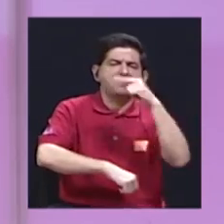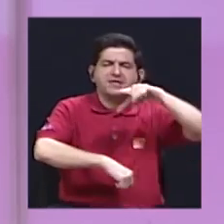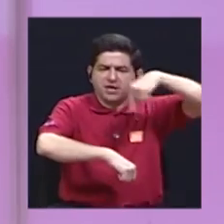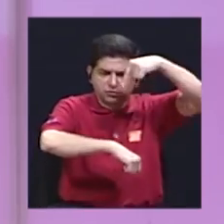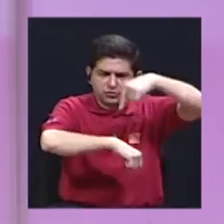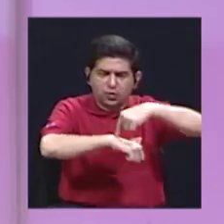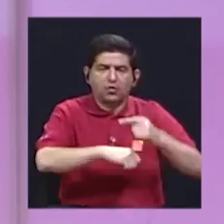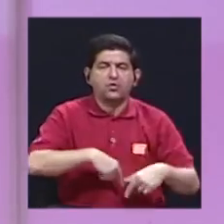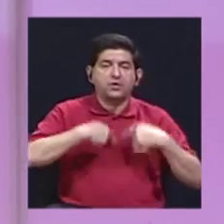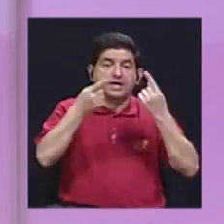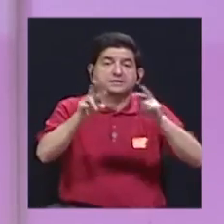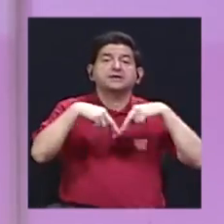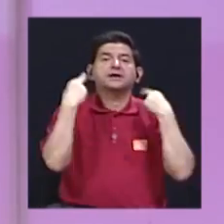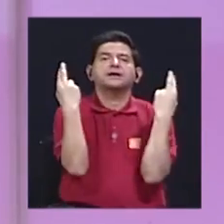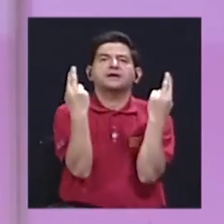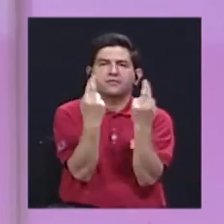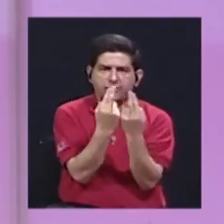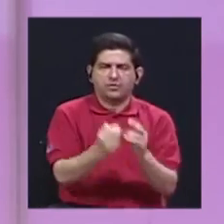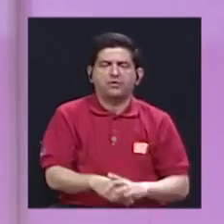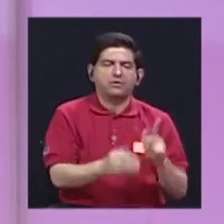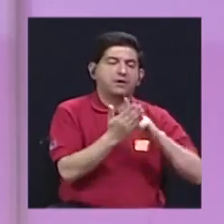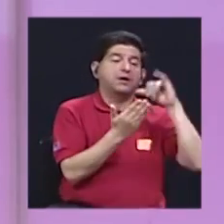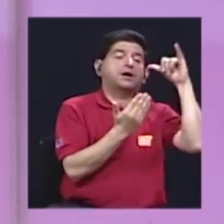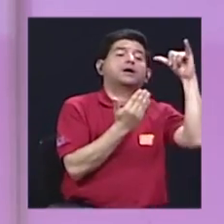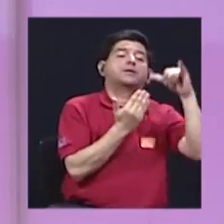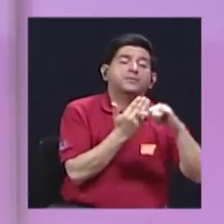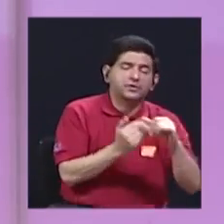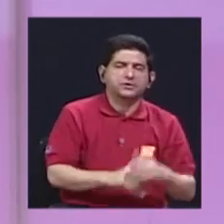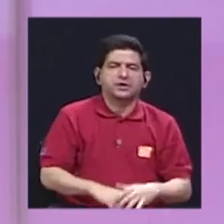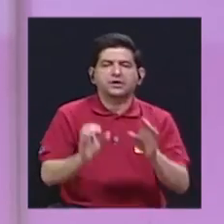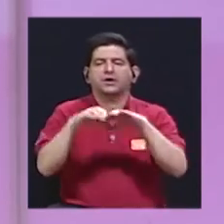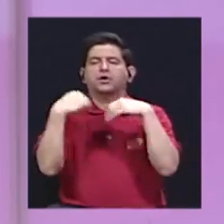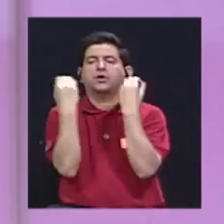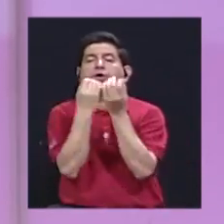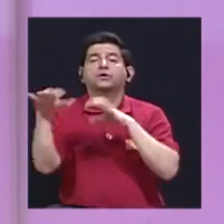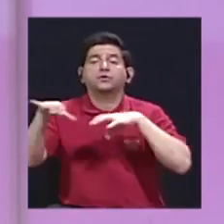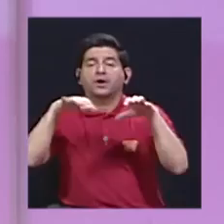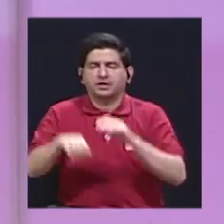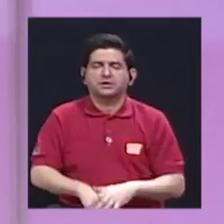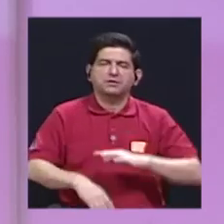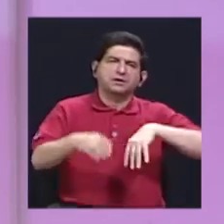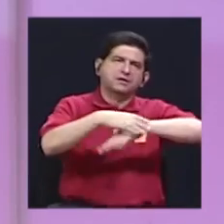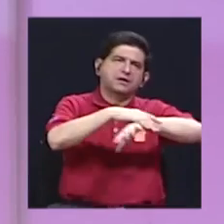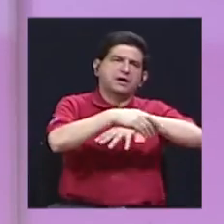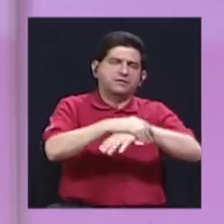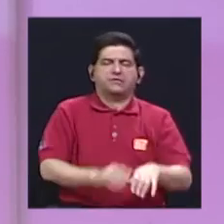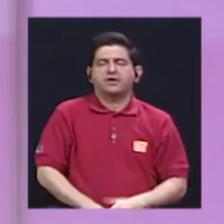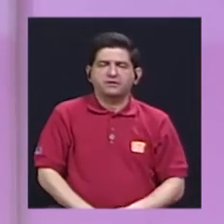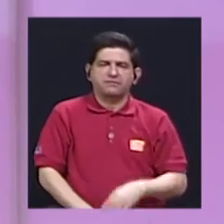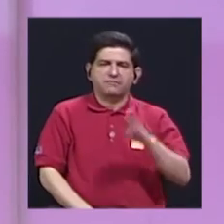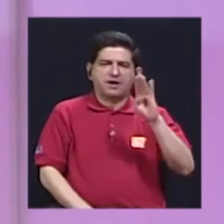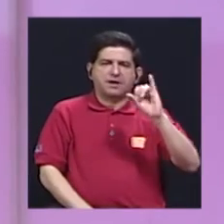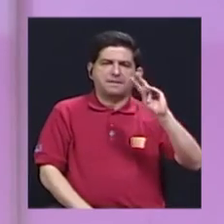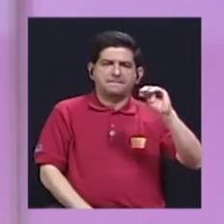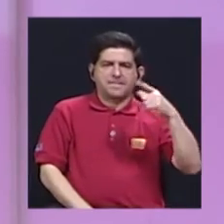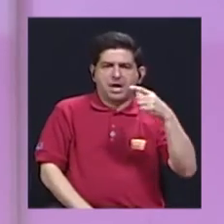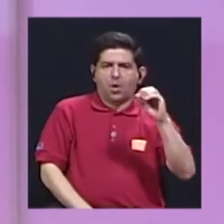ir a las reuniones ir al proyecto organizar actividades rifas bingos